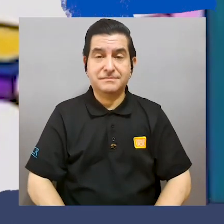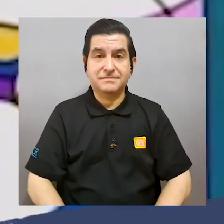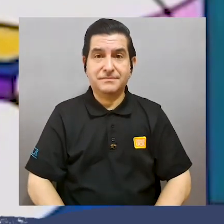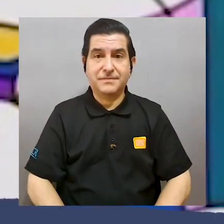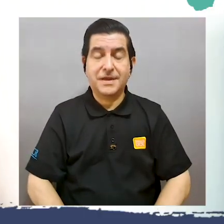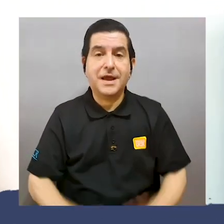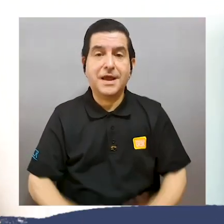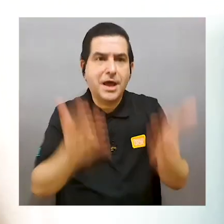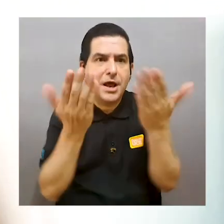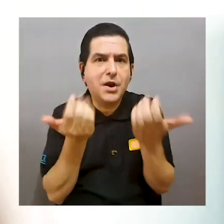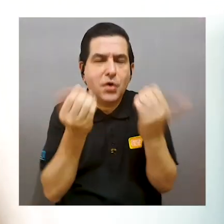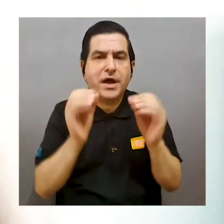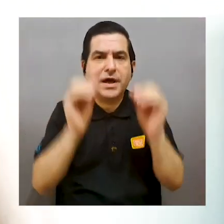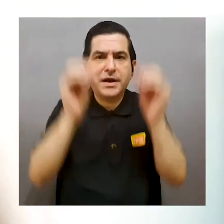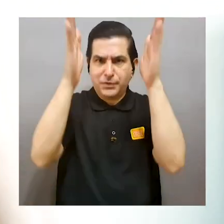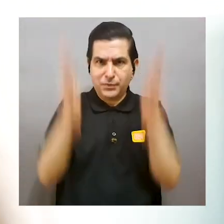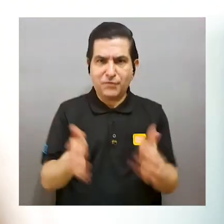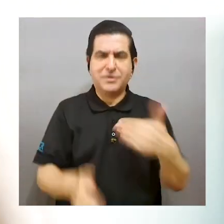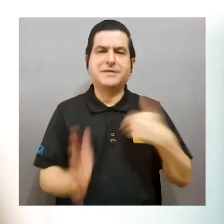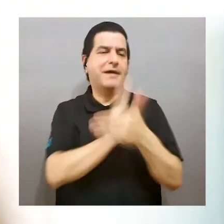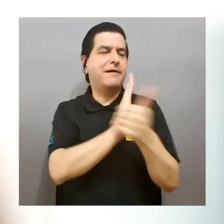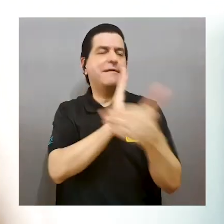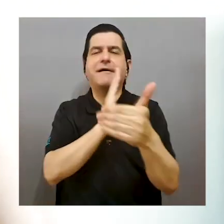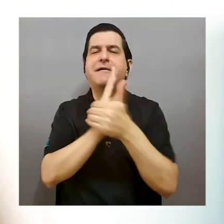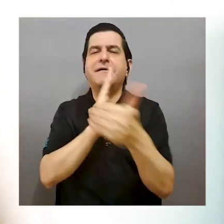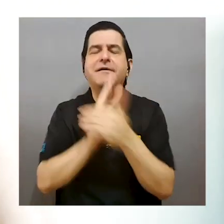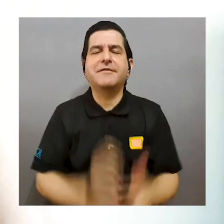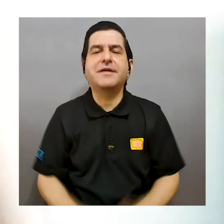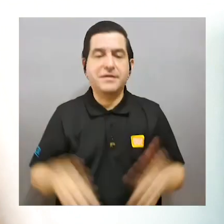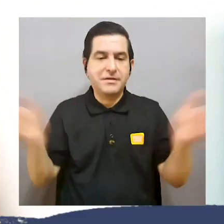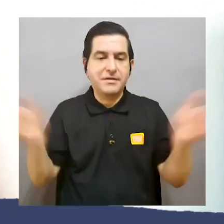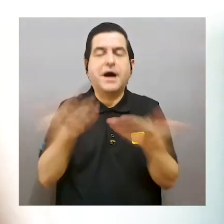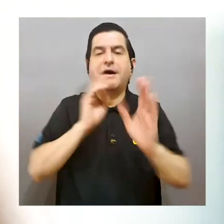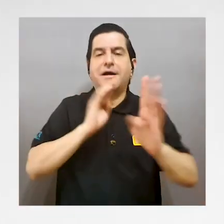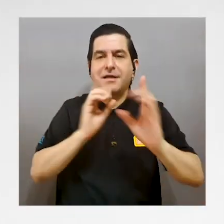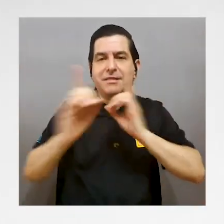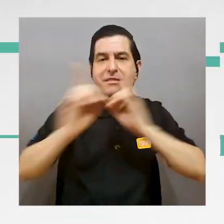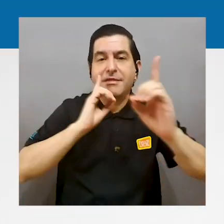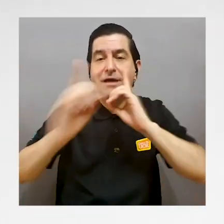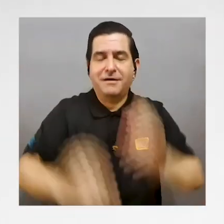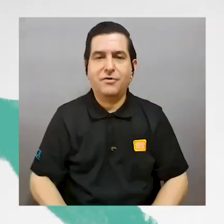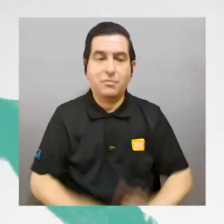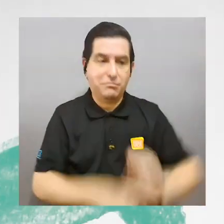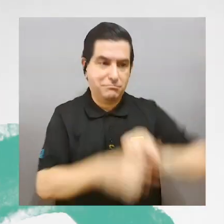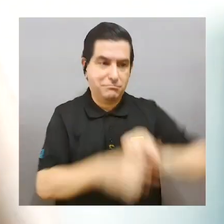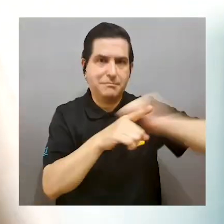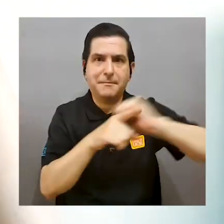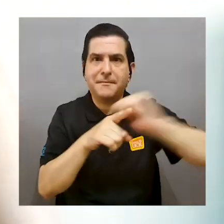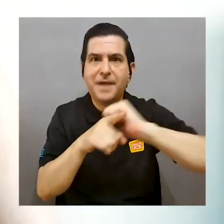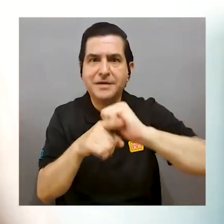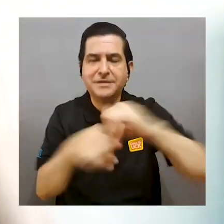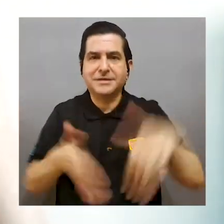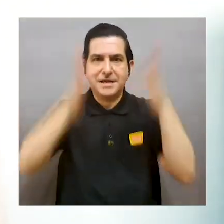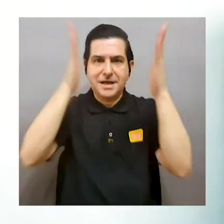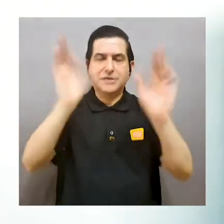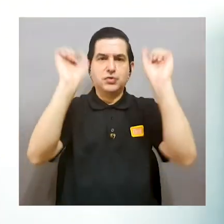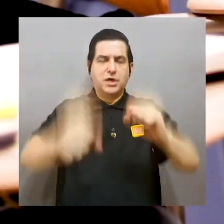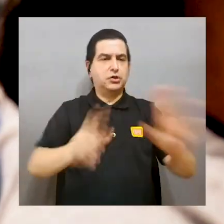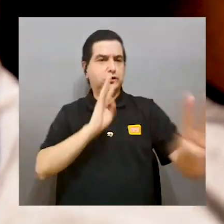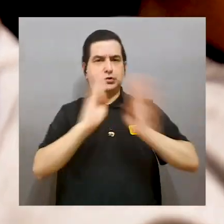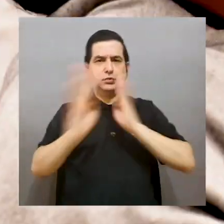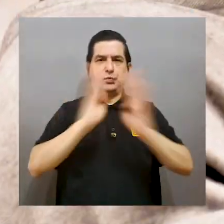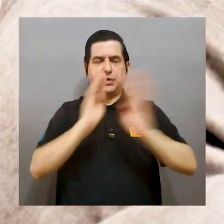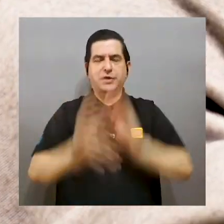Lo que queremos es un docente que tenga habilidades para fomentar el diálogo, que sus prácticas sean donde los estudiantes